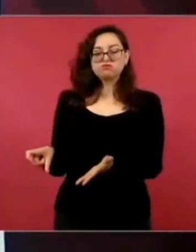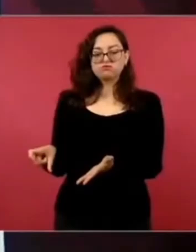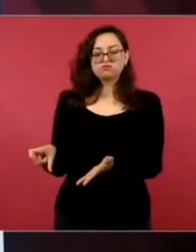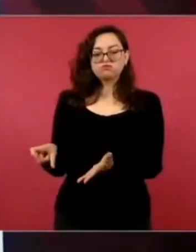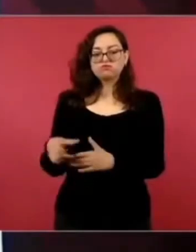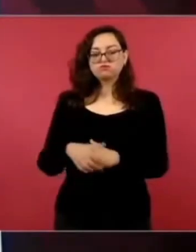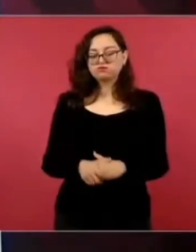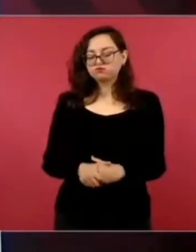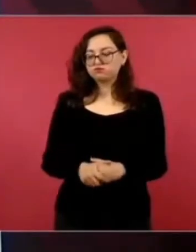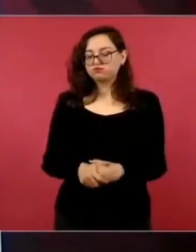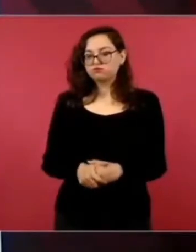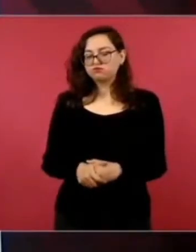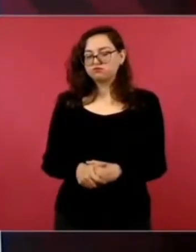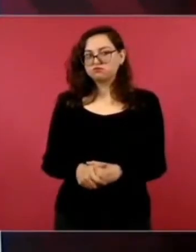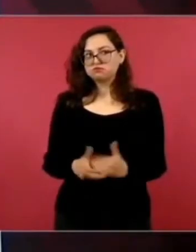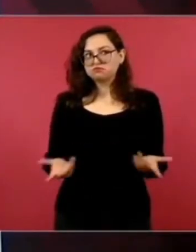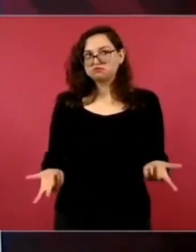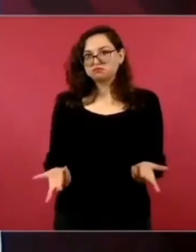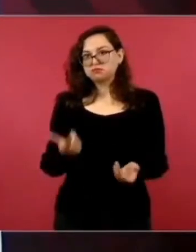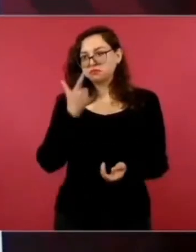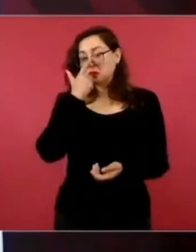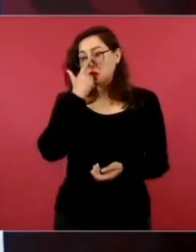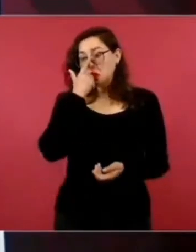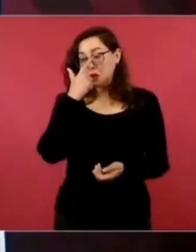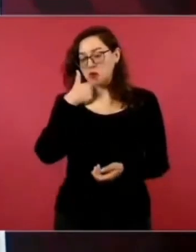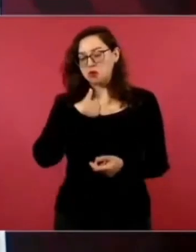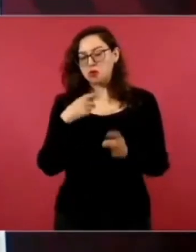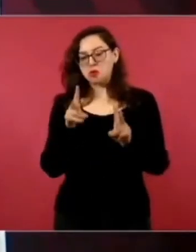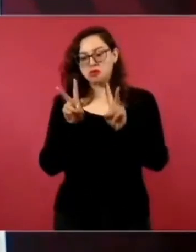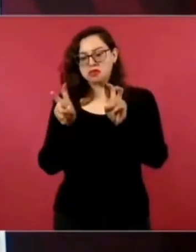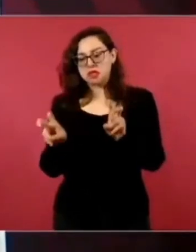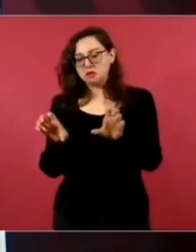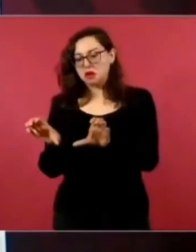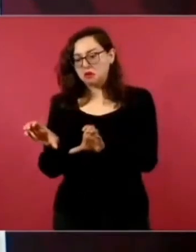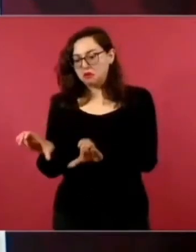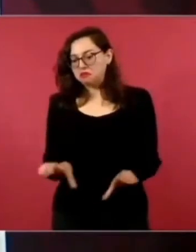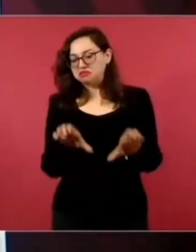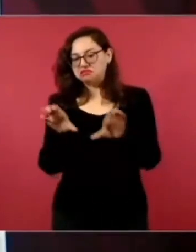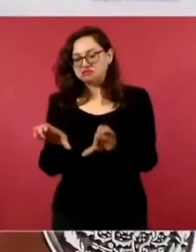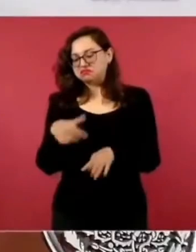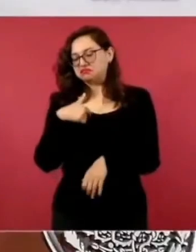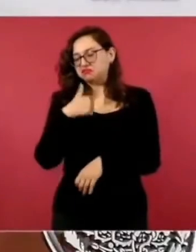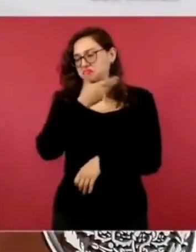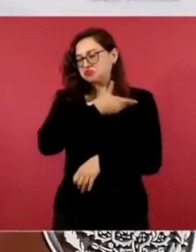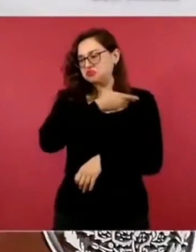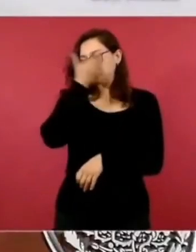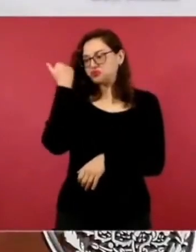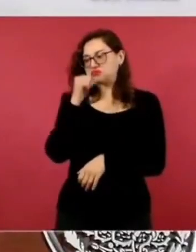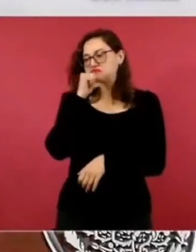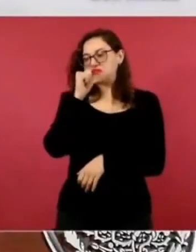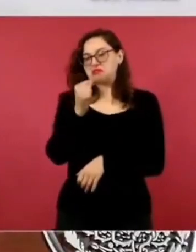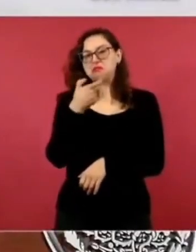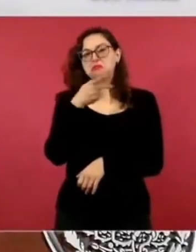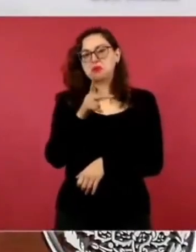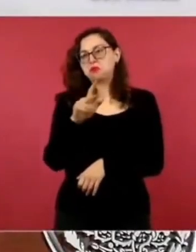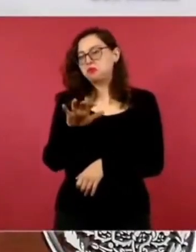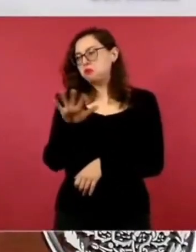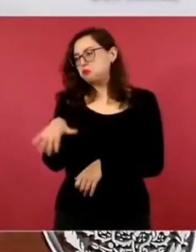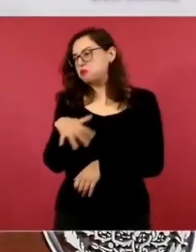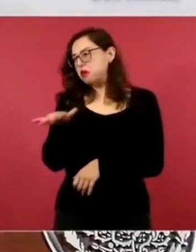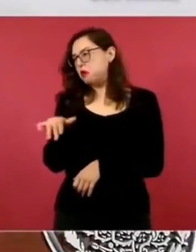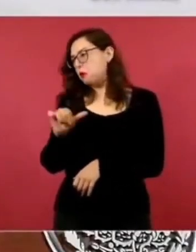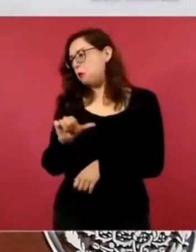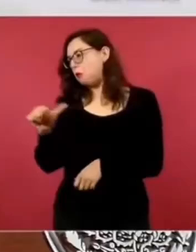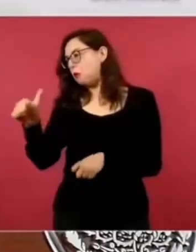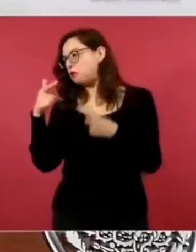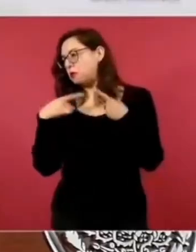Pues yo no sé nada de computadoras, pero voy a investigar quién sabe y lo contrato